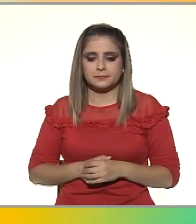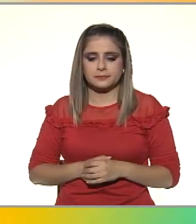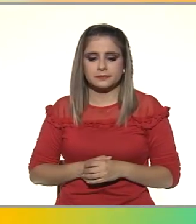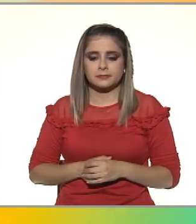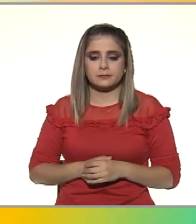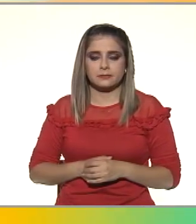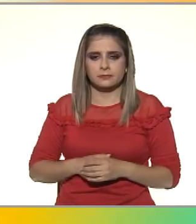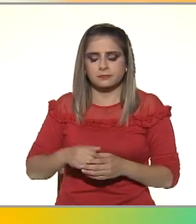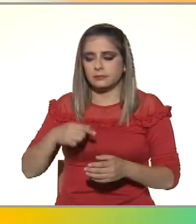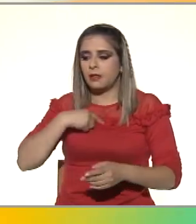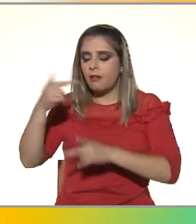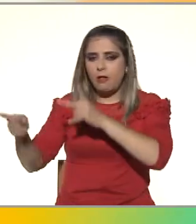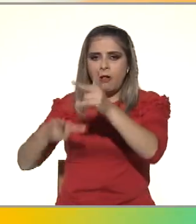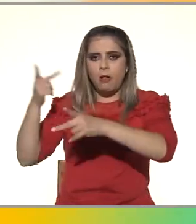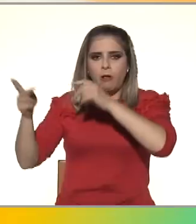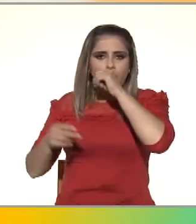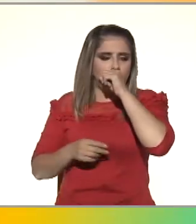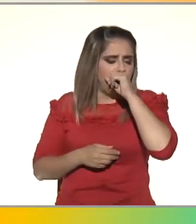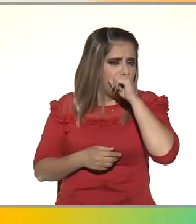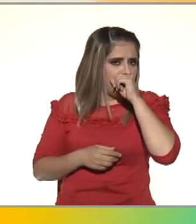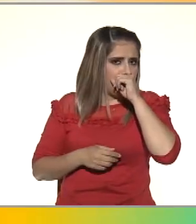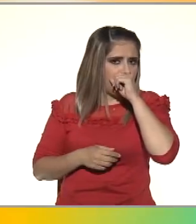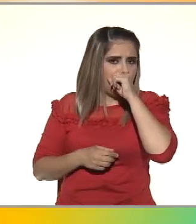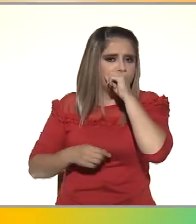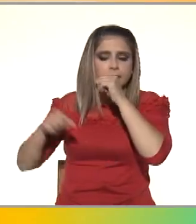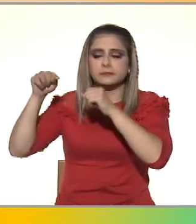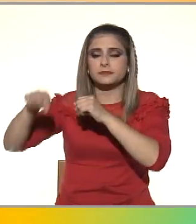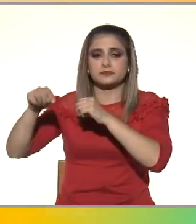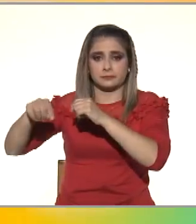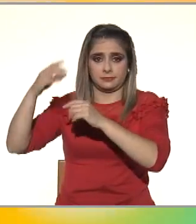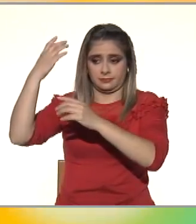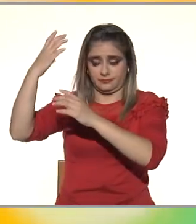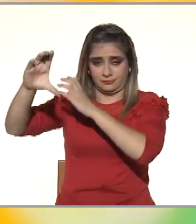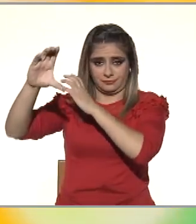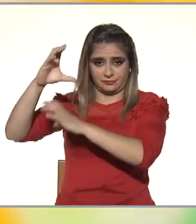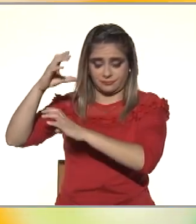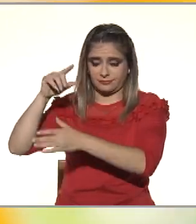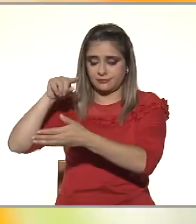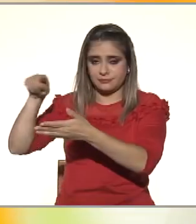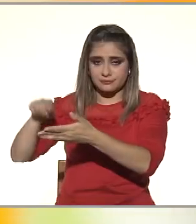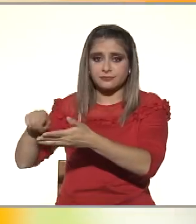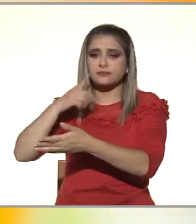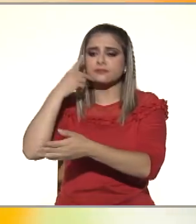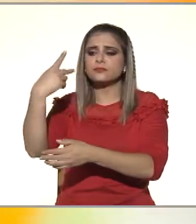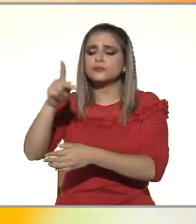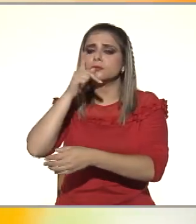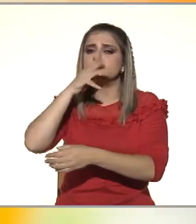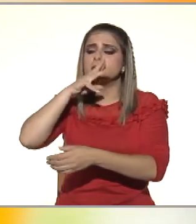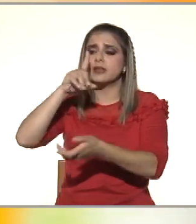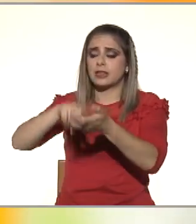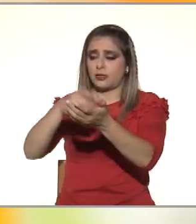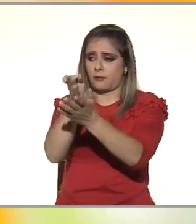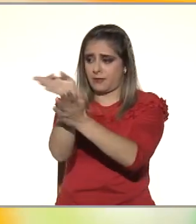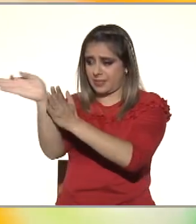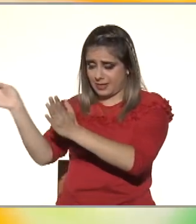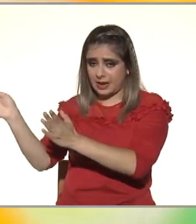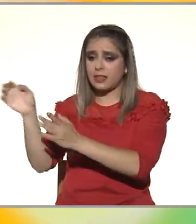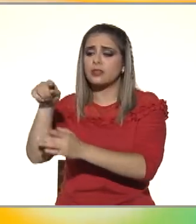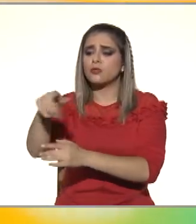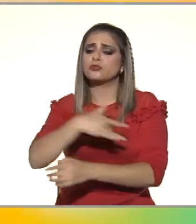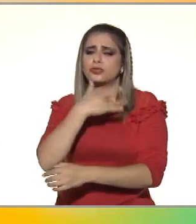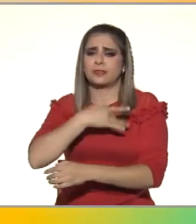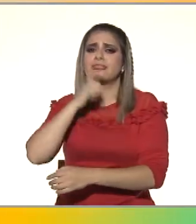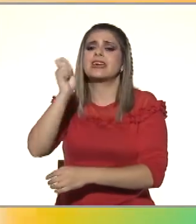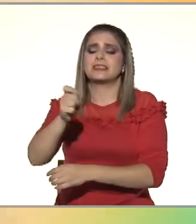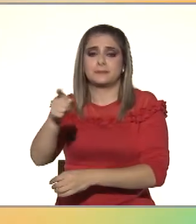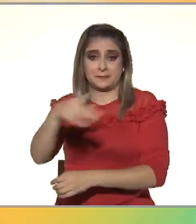Preguntamos en nuestras redes sociales cómo afecta a tu familia la infidelidad de alguno de tus padres y estas son algunas de las respuestas